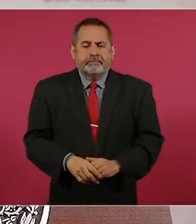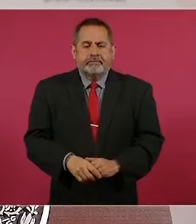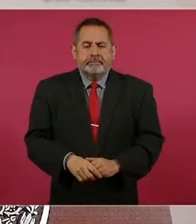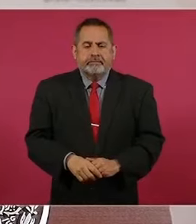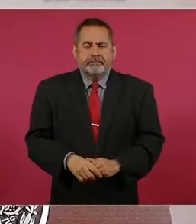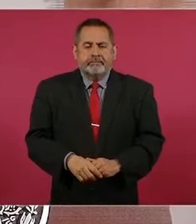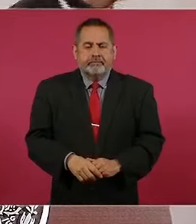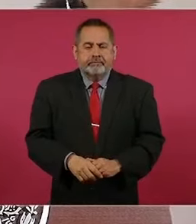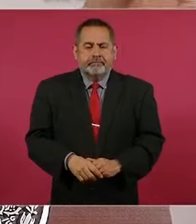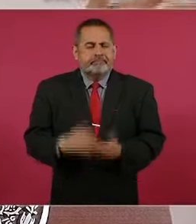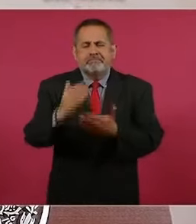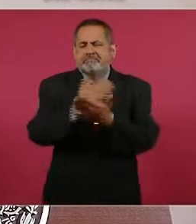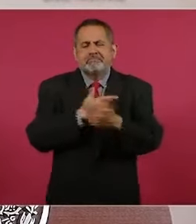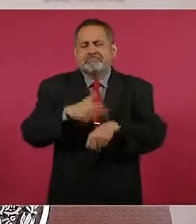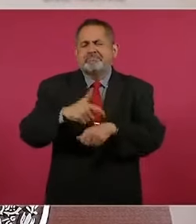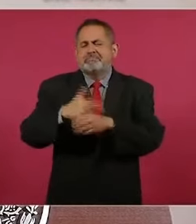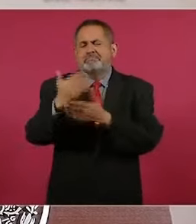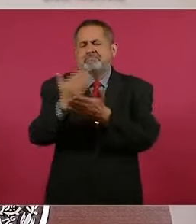En menos tiempo.